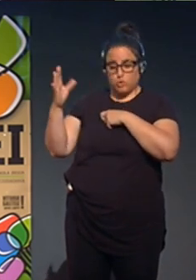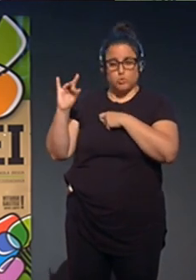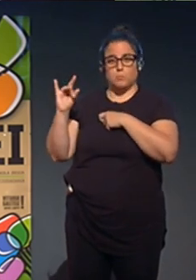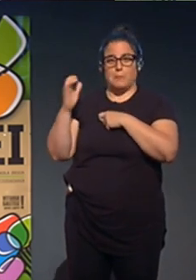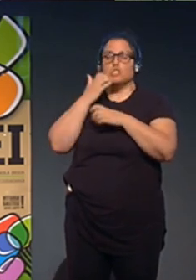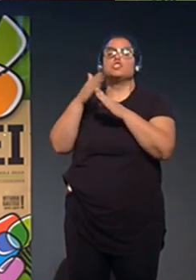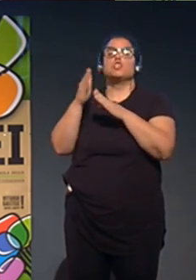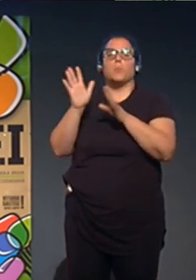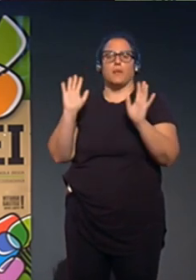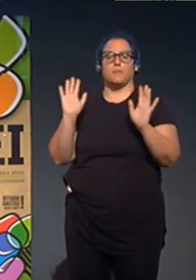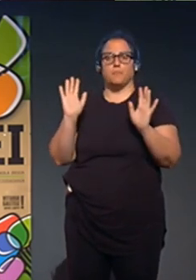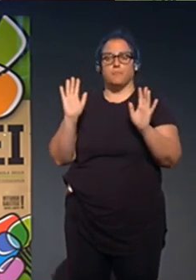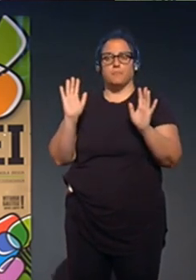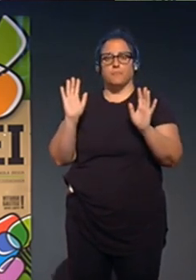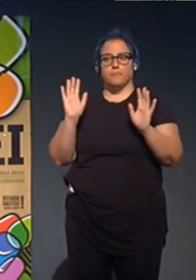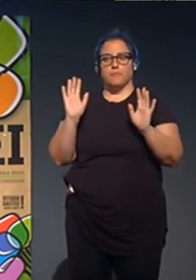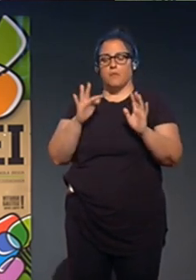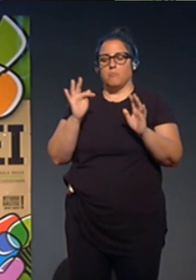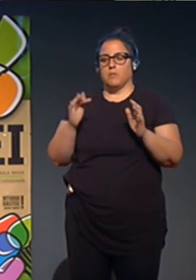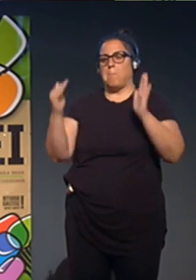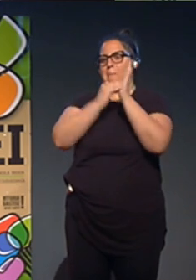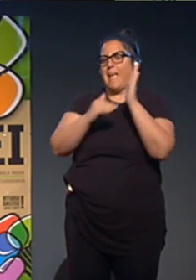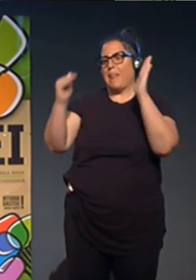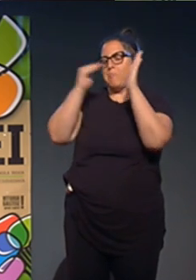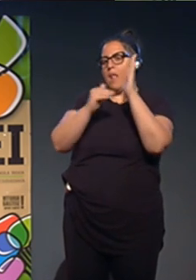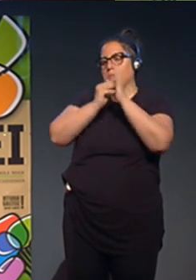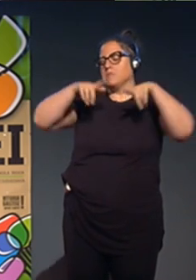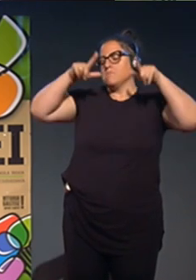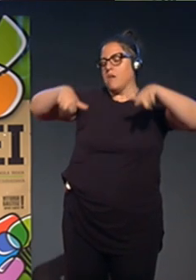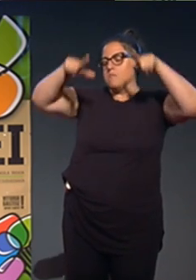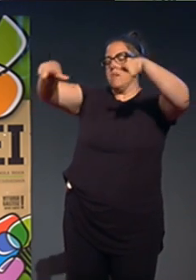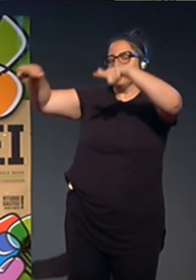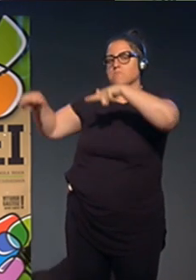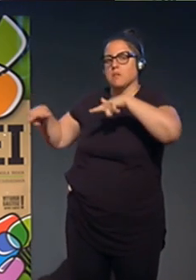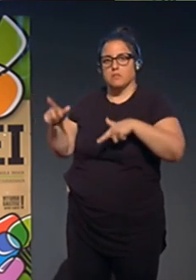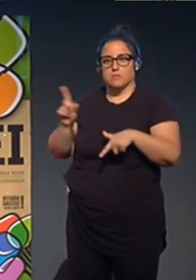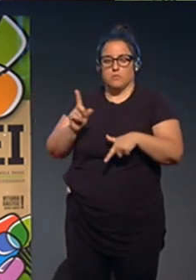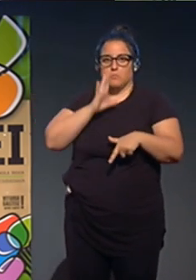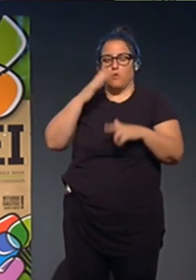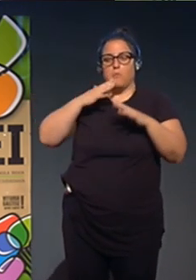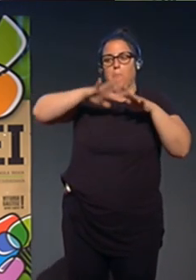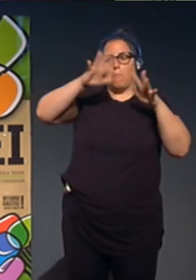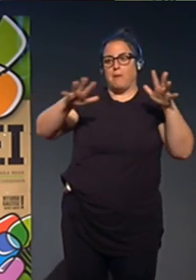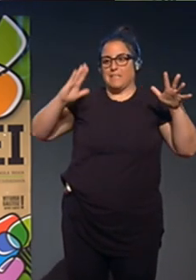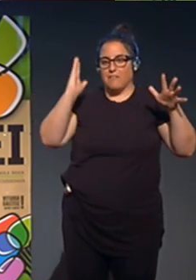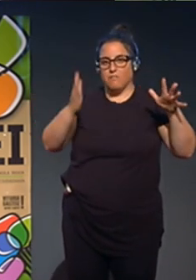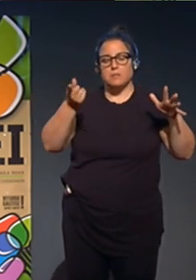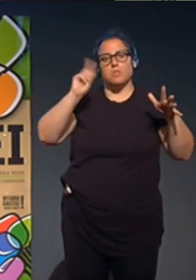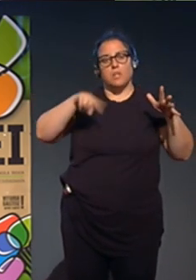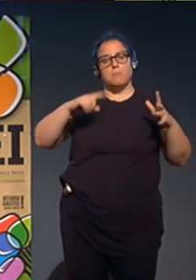otra parte no pongas miles de hectáreas Porque entonces sí que estás afectando No solo al paisaje a la flora y la